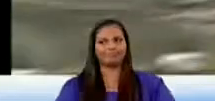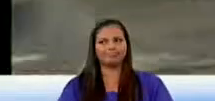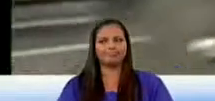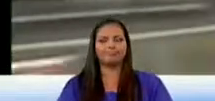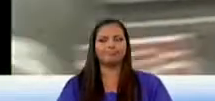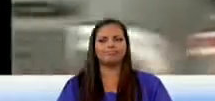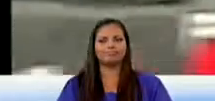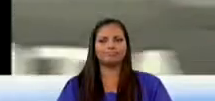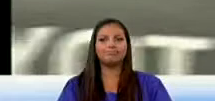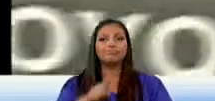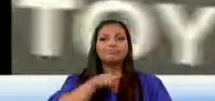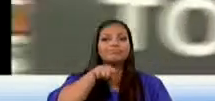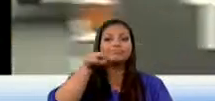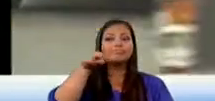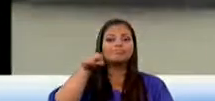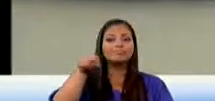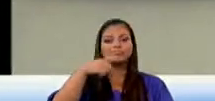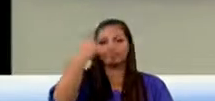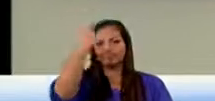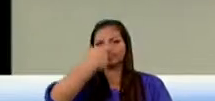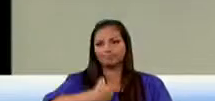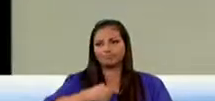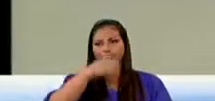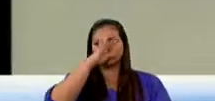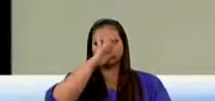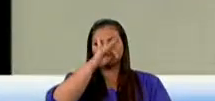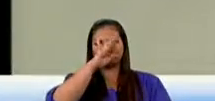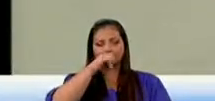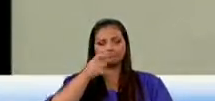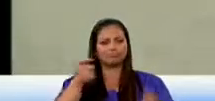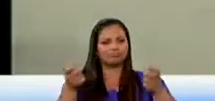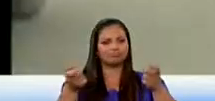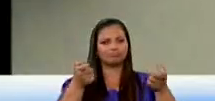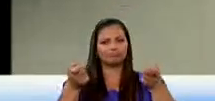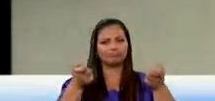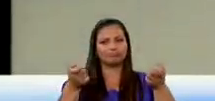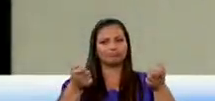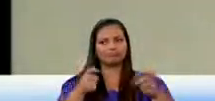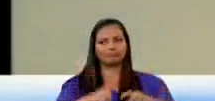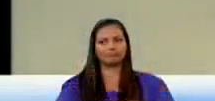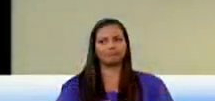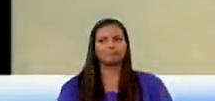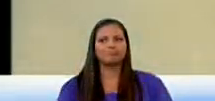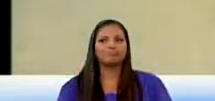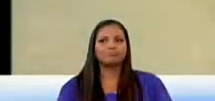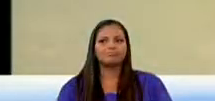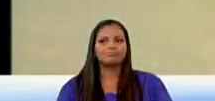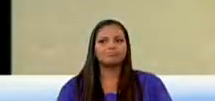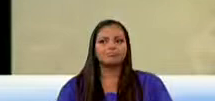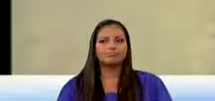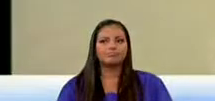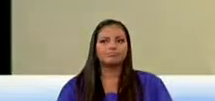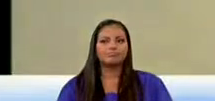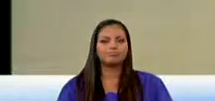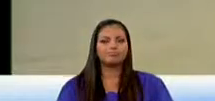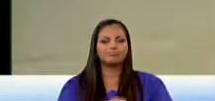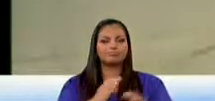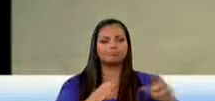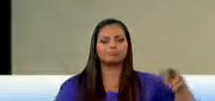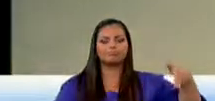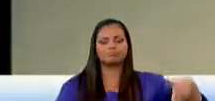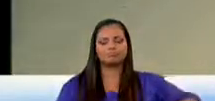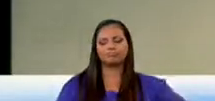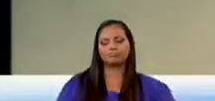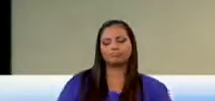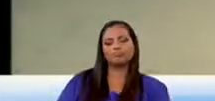pese a contar con un miembro de la CTE, pues no pueden bloquear esta parte que es el ingreso al Fortín. Acá